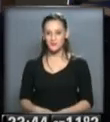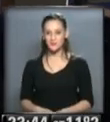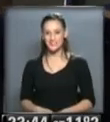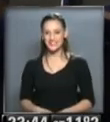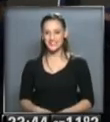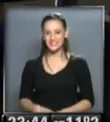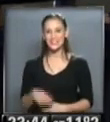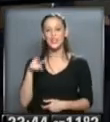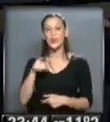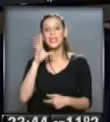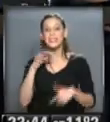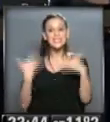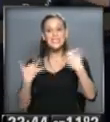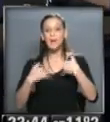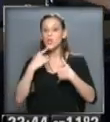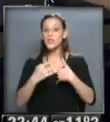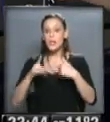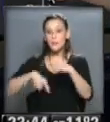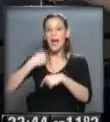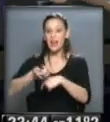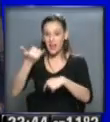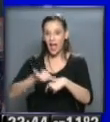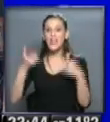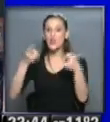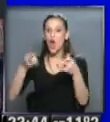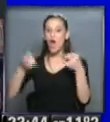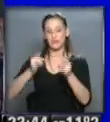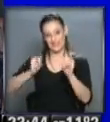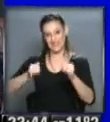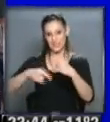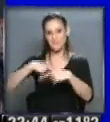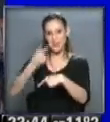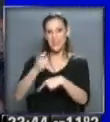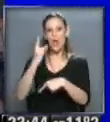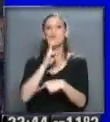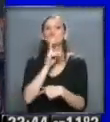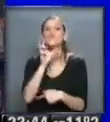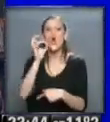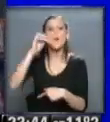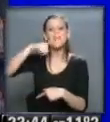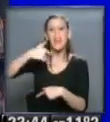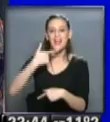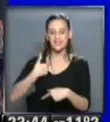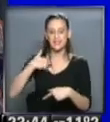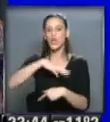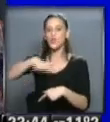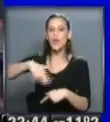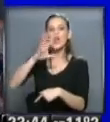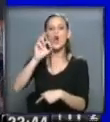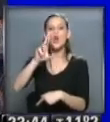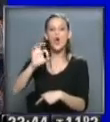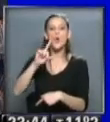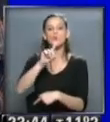max y rápido no tenemos que ser positivos en el ciclo indie-folk y en oro 1